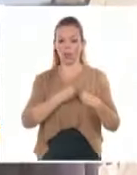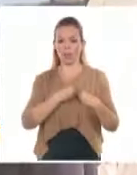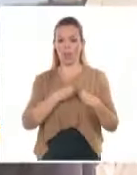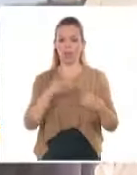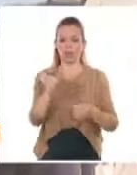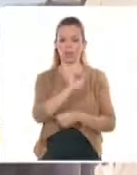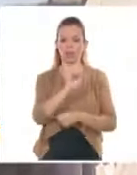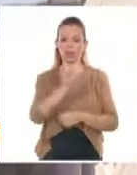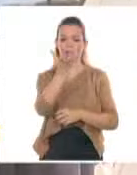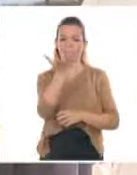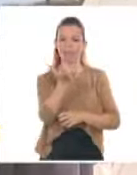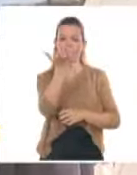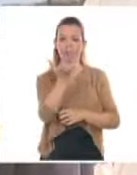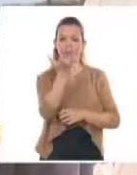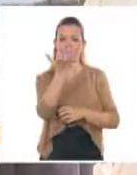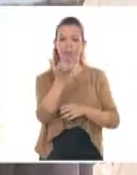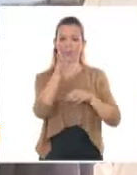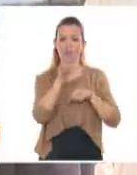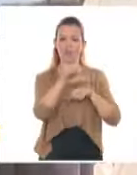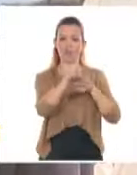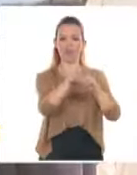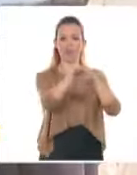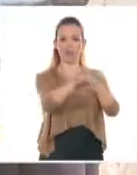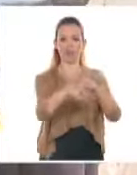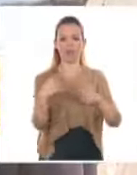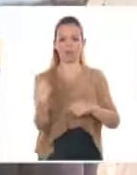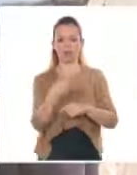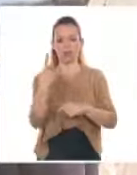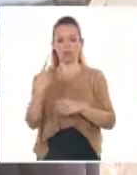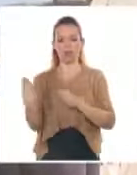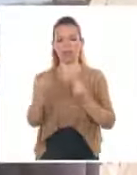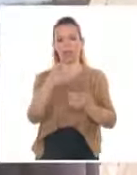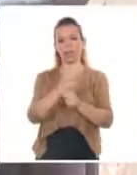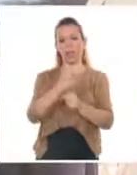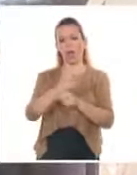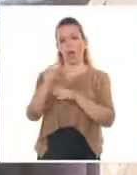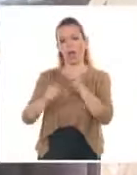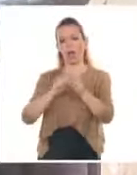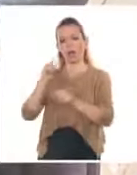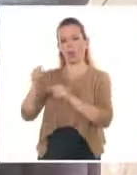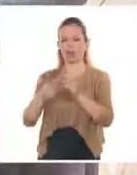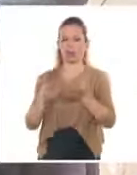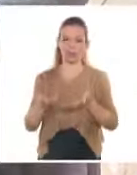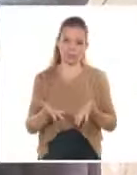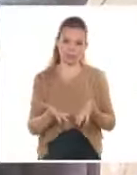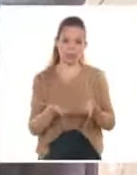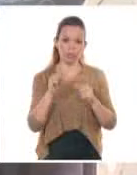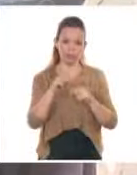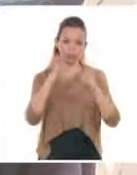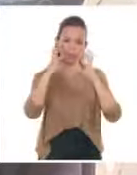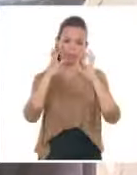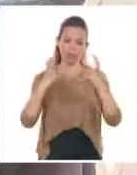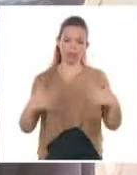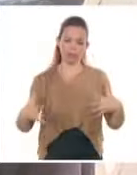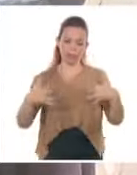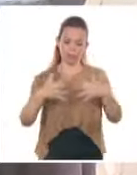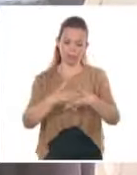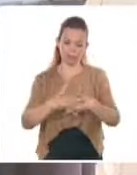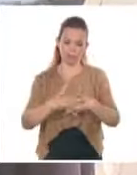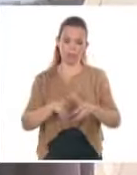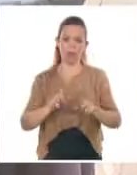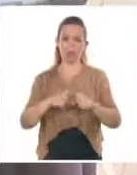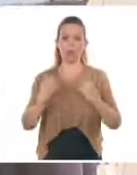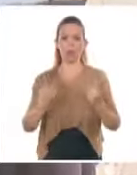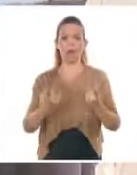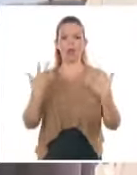logrado restablecer ese servicio tan importante para los pasajeros de ese tren, que más que un transporte